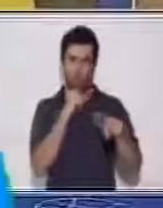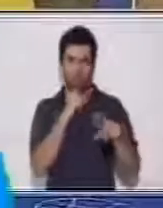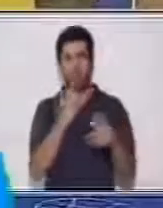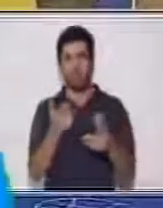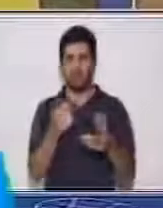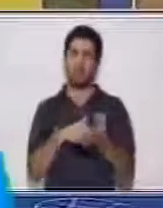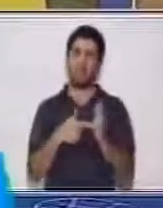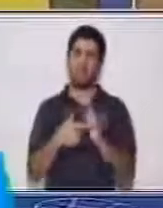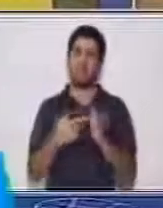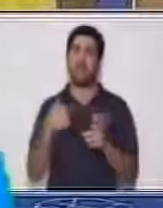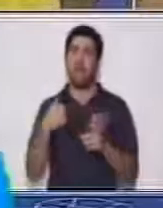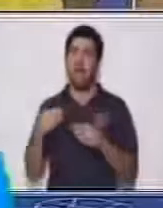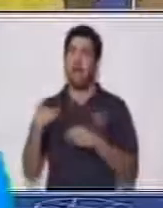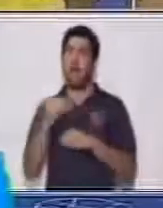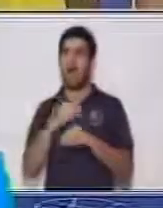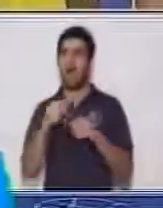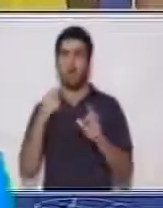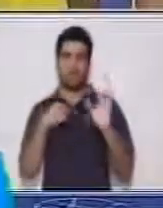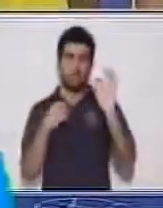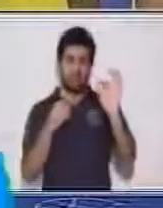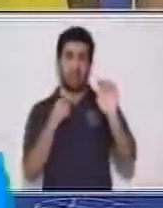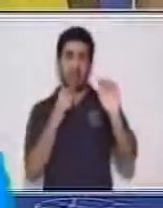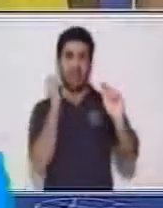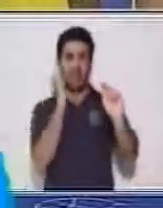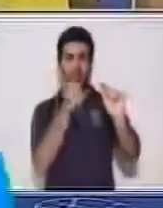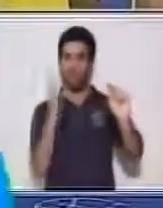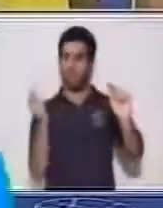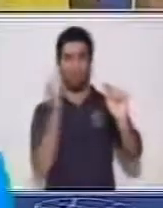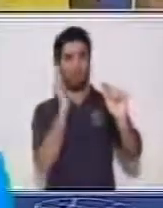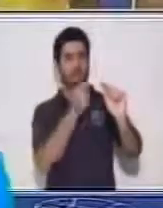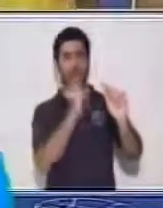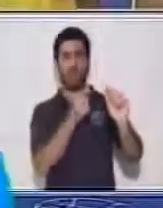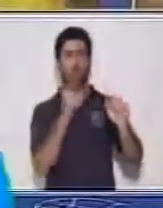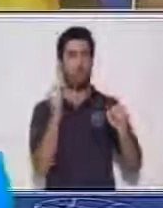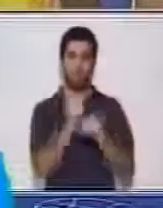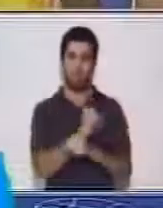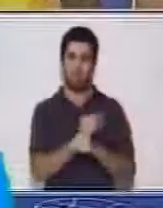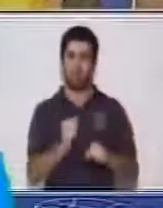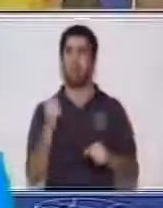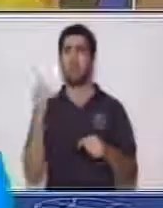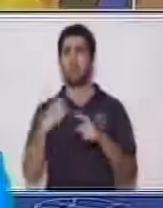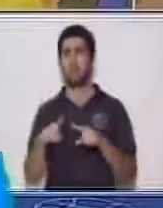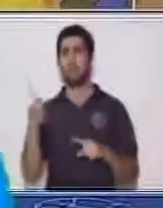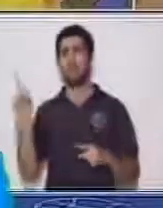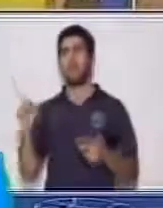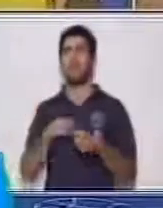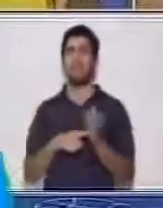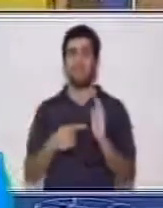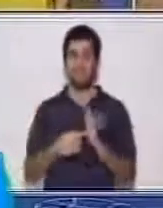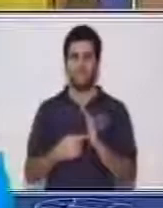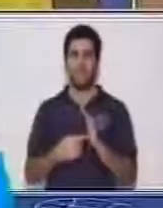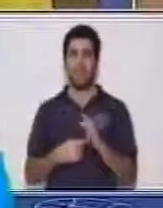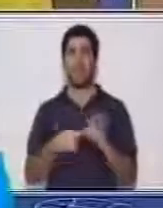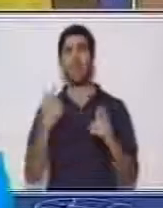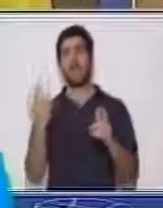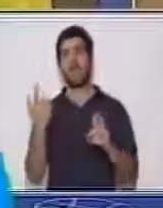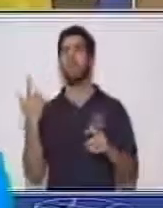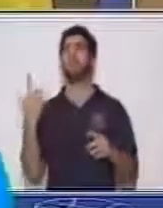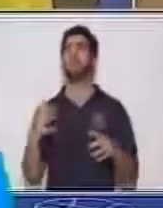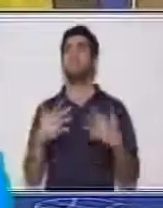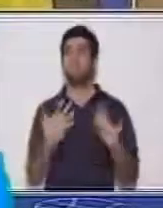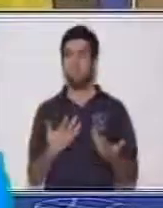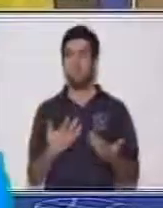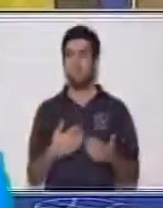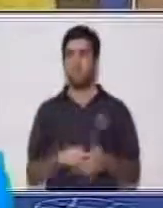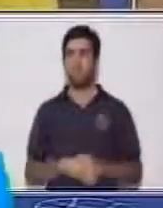literal, lo que vamos a hacer es pegarle con un nuevo clavo es hundirlo más. Pero esto tiene un significado literario, quiere decir